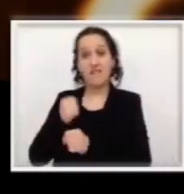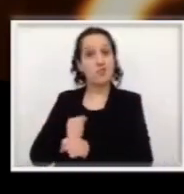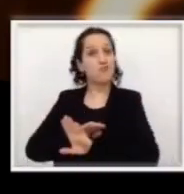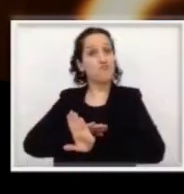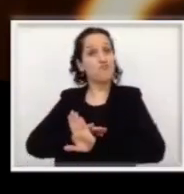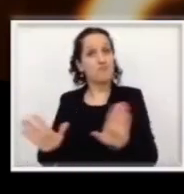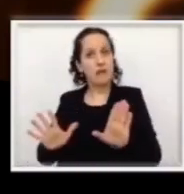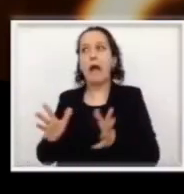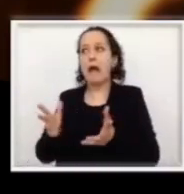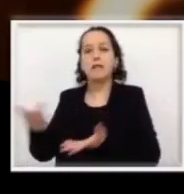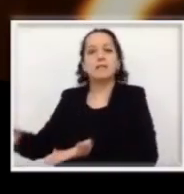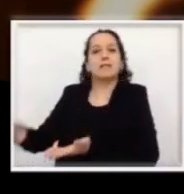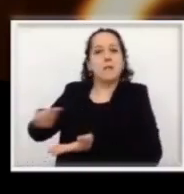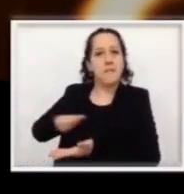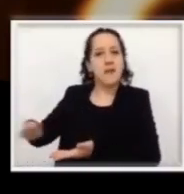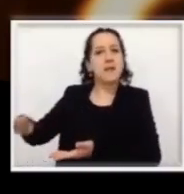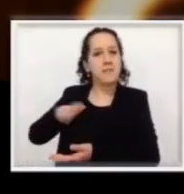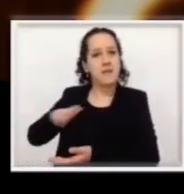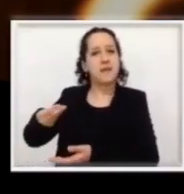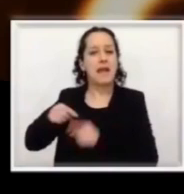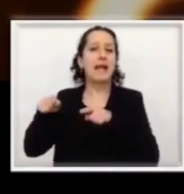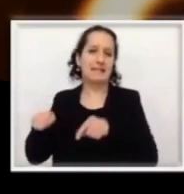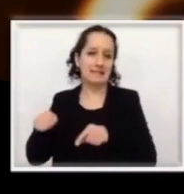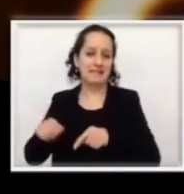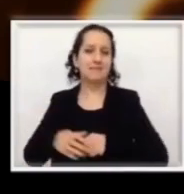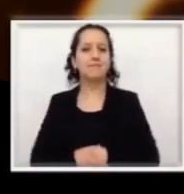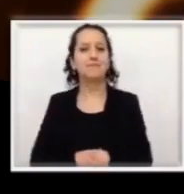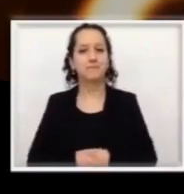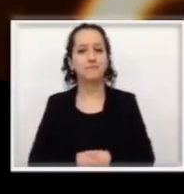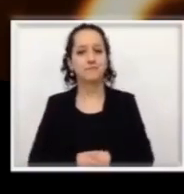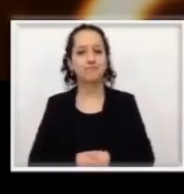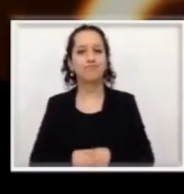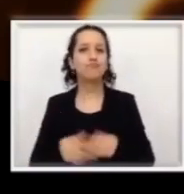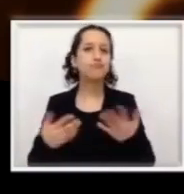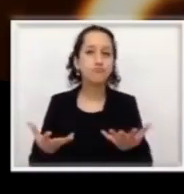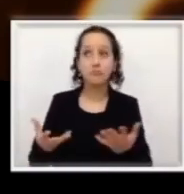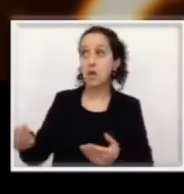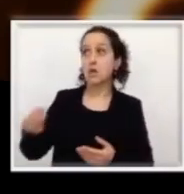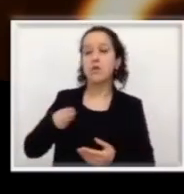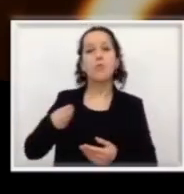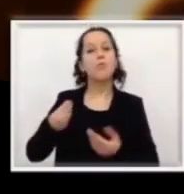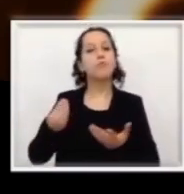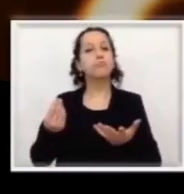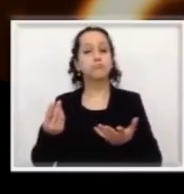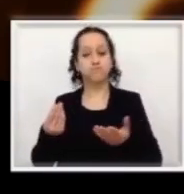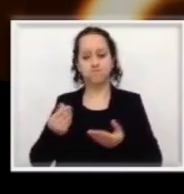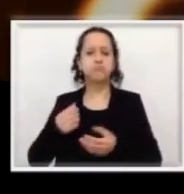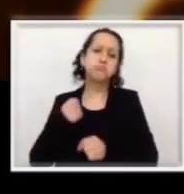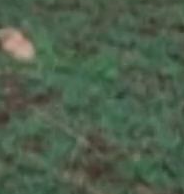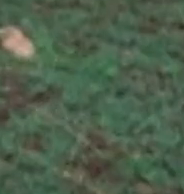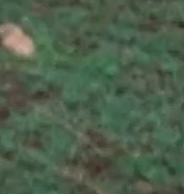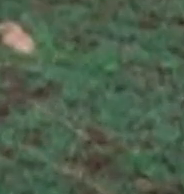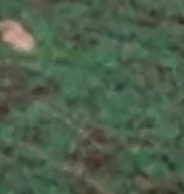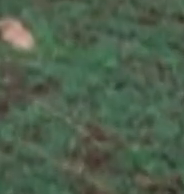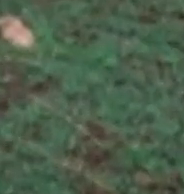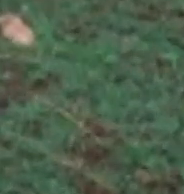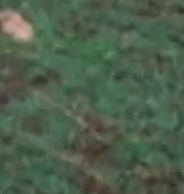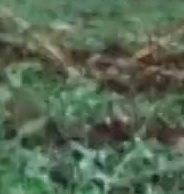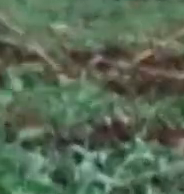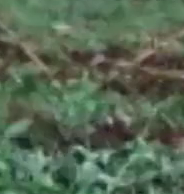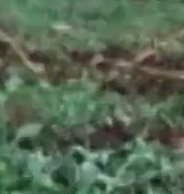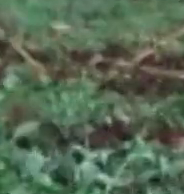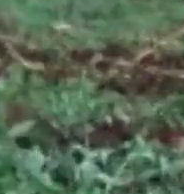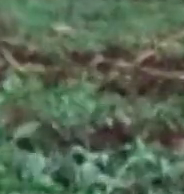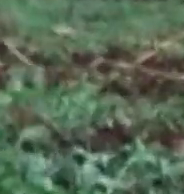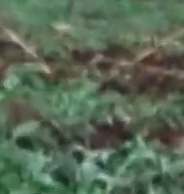28 al 30 de junio donde los países darán seguimiento a la implementación de las 10 medidas prioritarias del consenso de